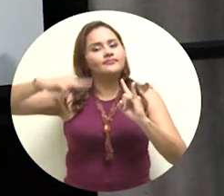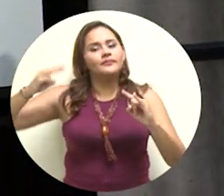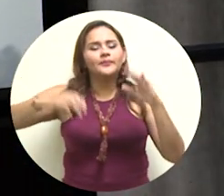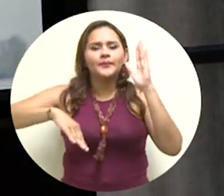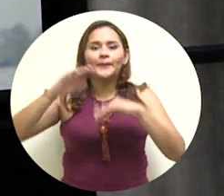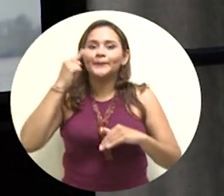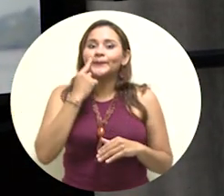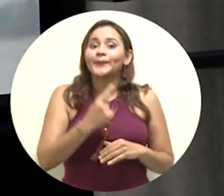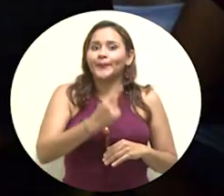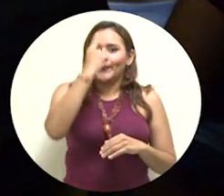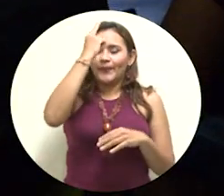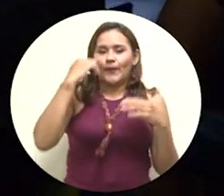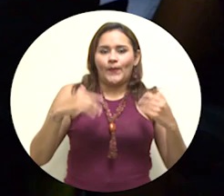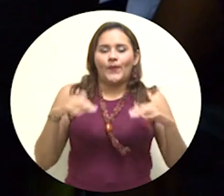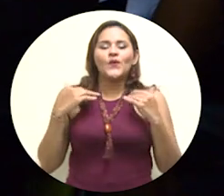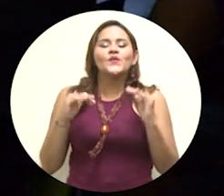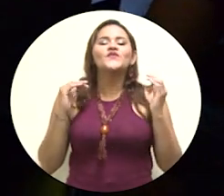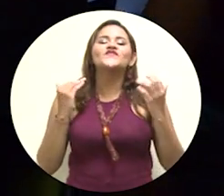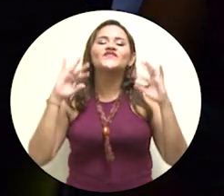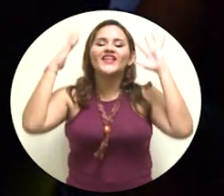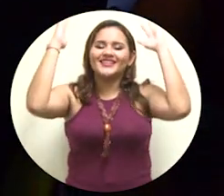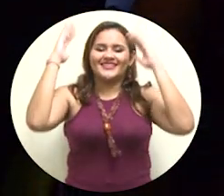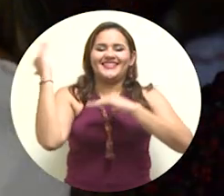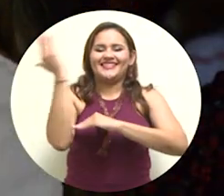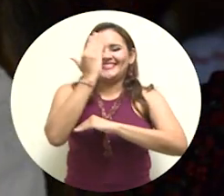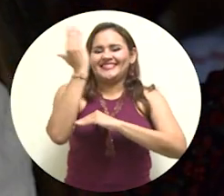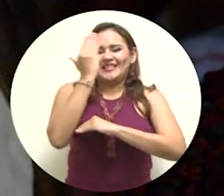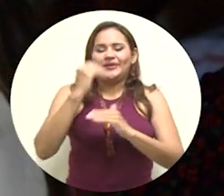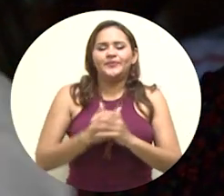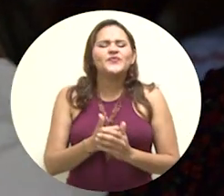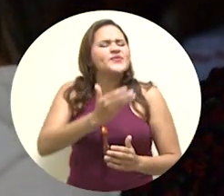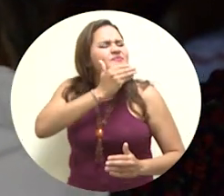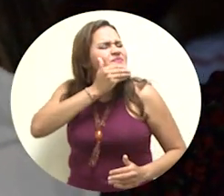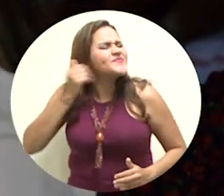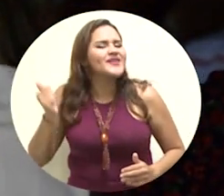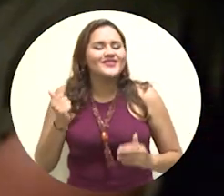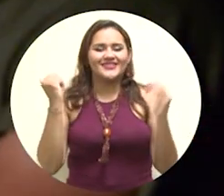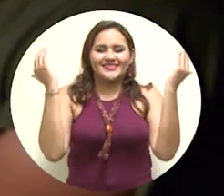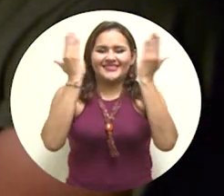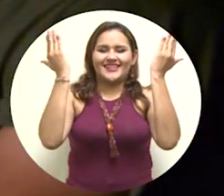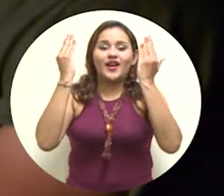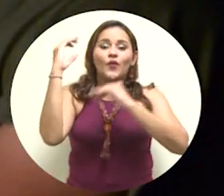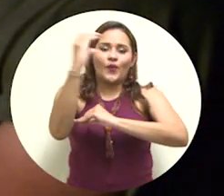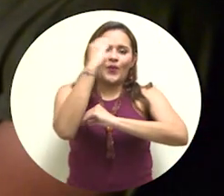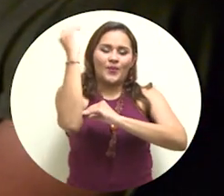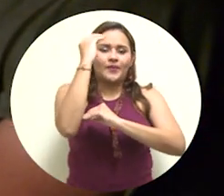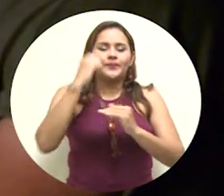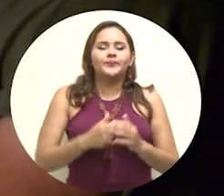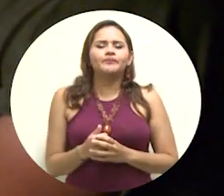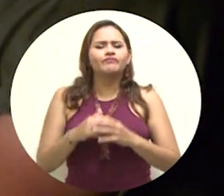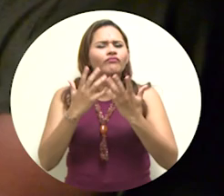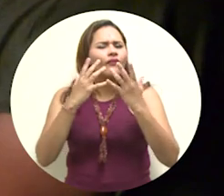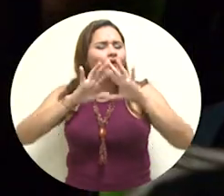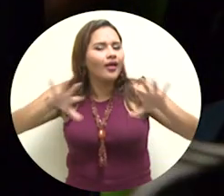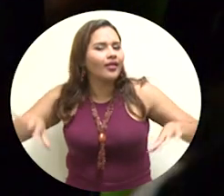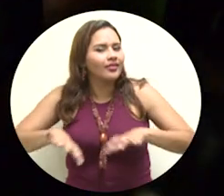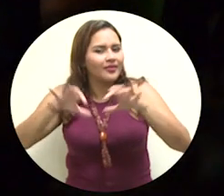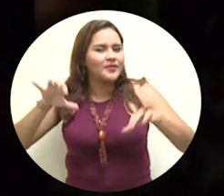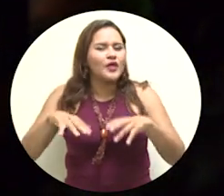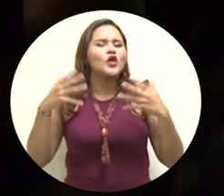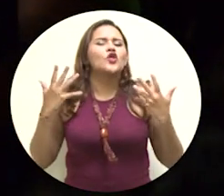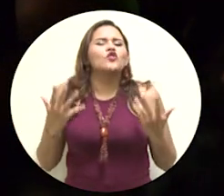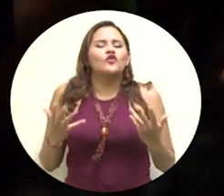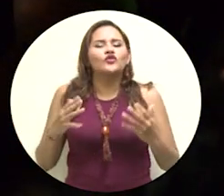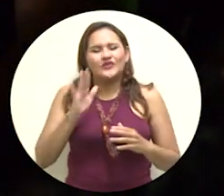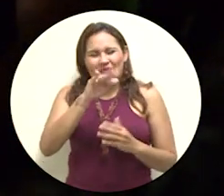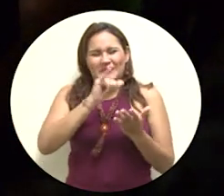realizó por primera vez la Fiesta del Cine, lo mejor del cine colombiano. Actividad que se llevó a cabo en el Auditorio Playa Grande